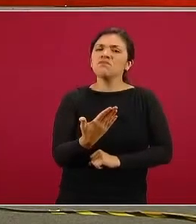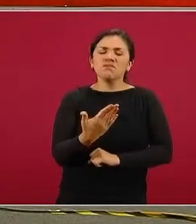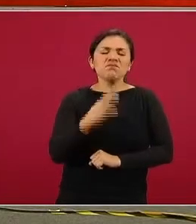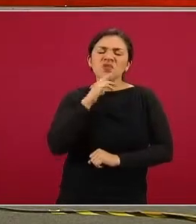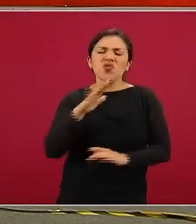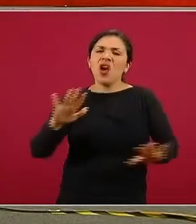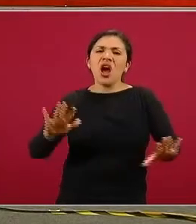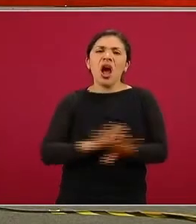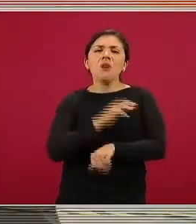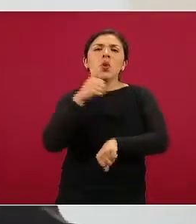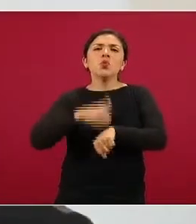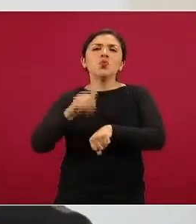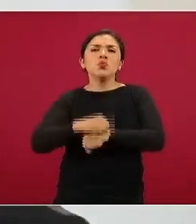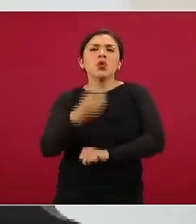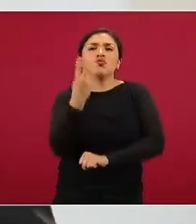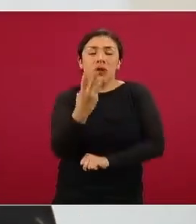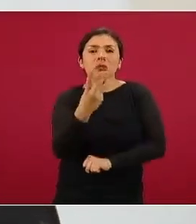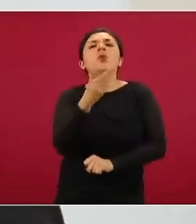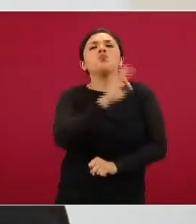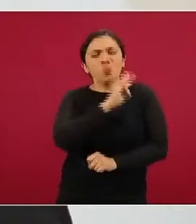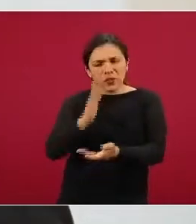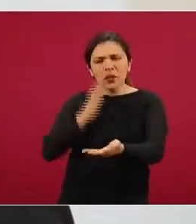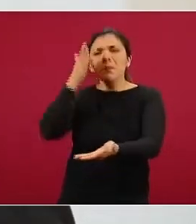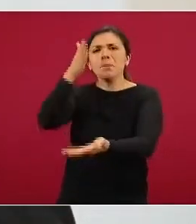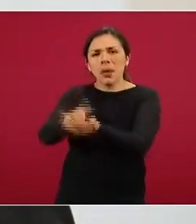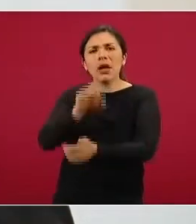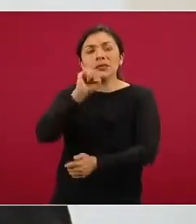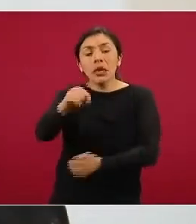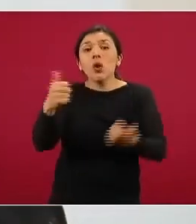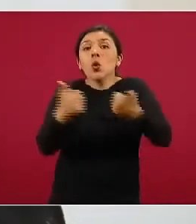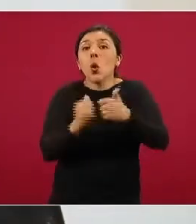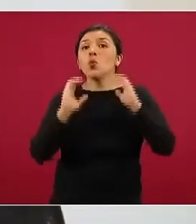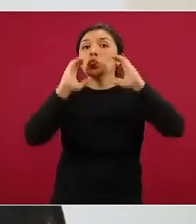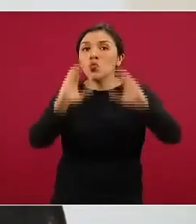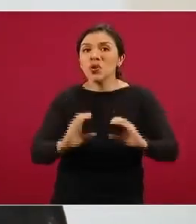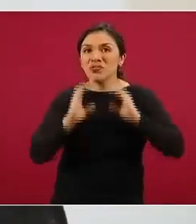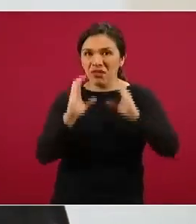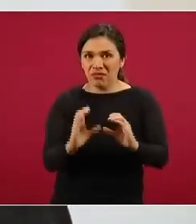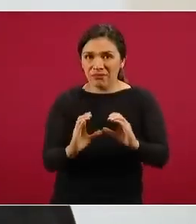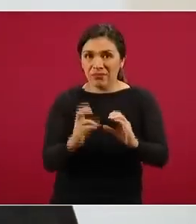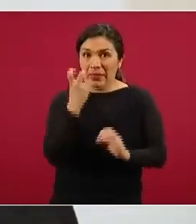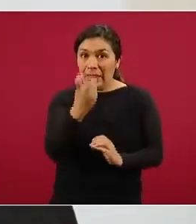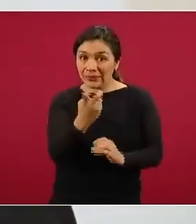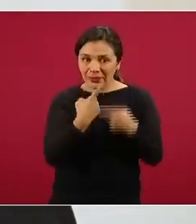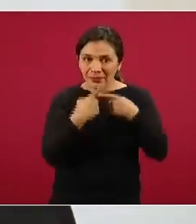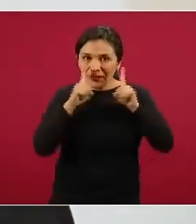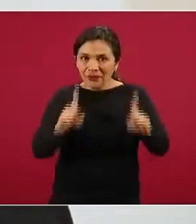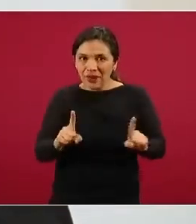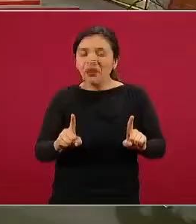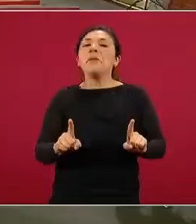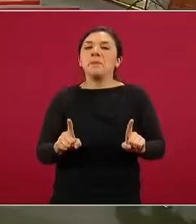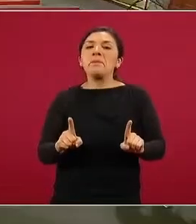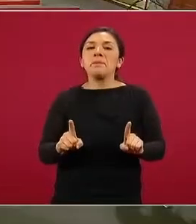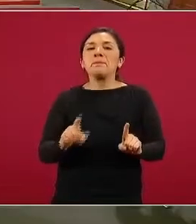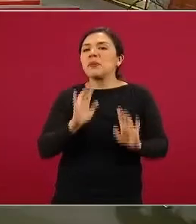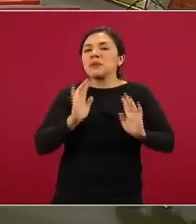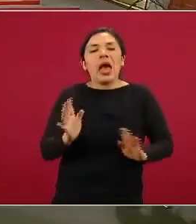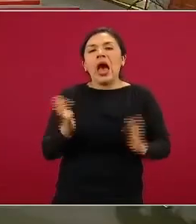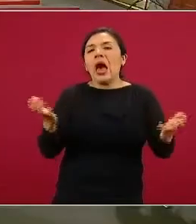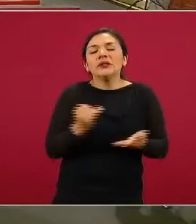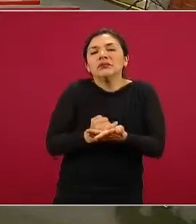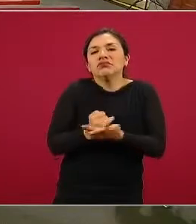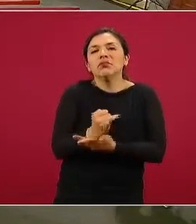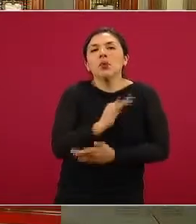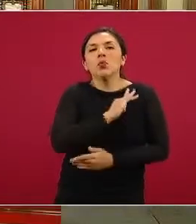cambiarla a toma tus precauciones, que es alerta 3. Esa diferencia automáticamente nos